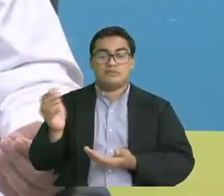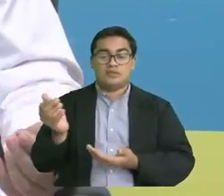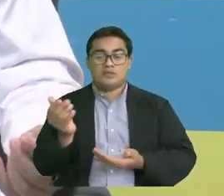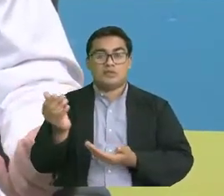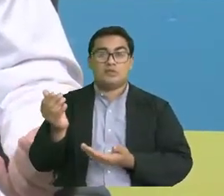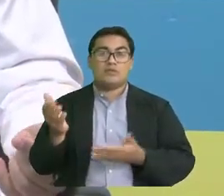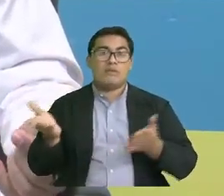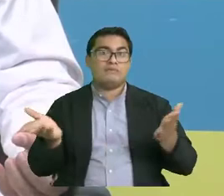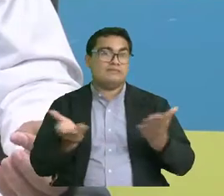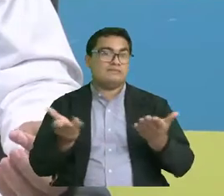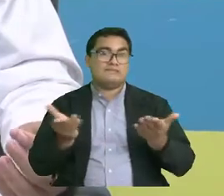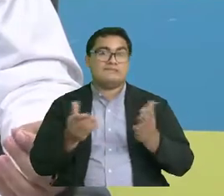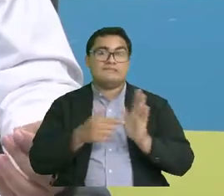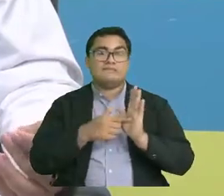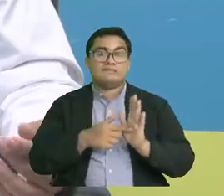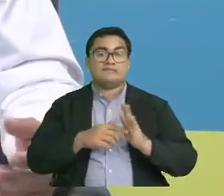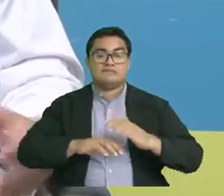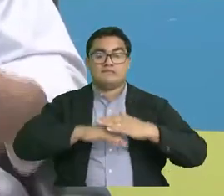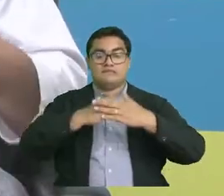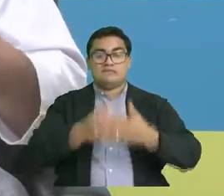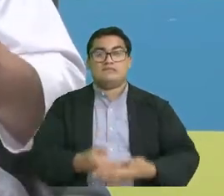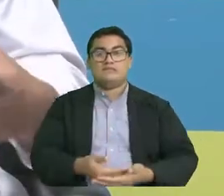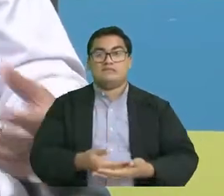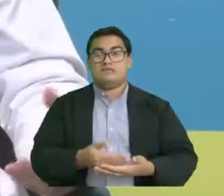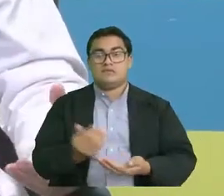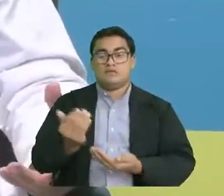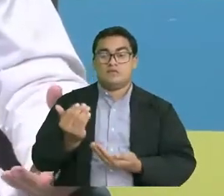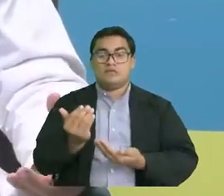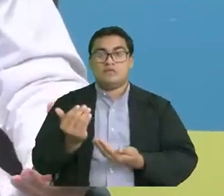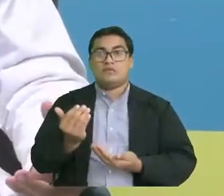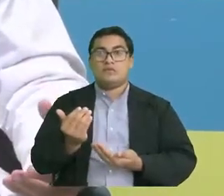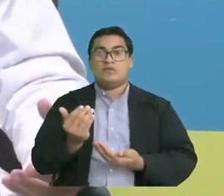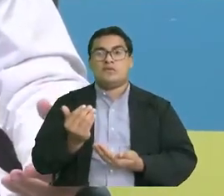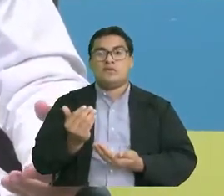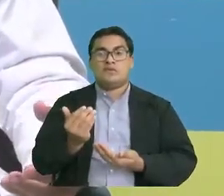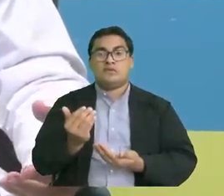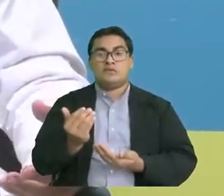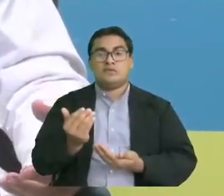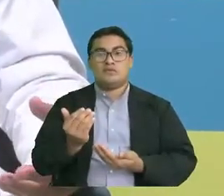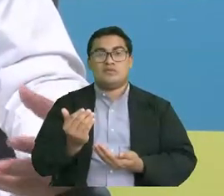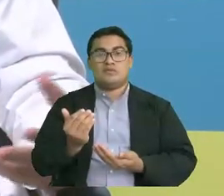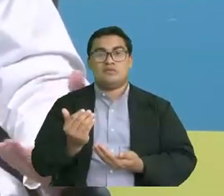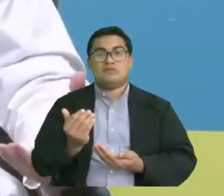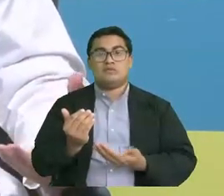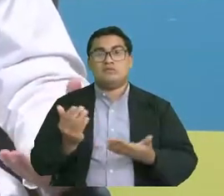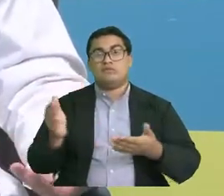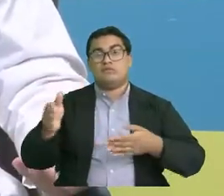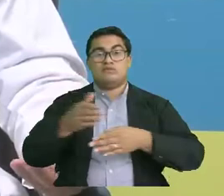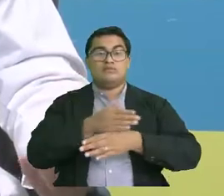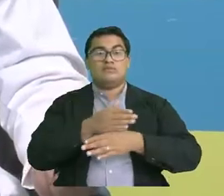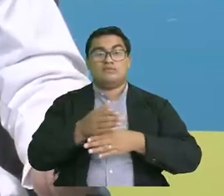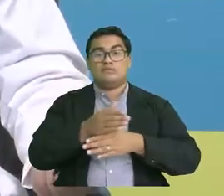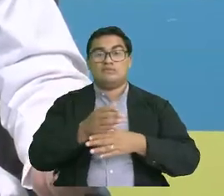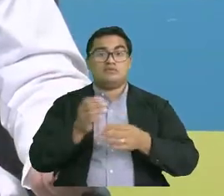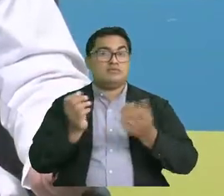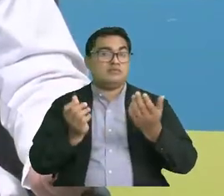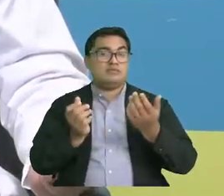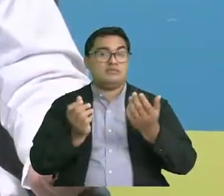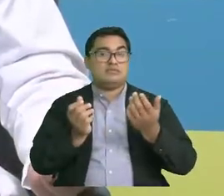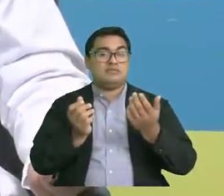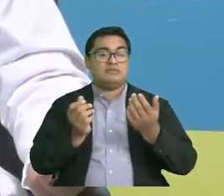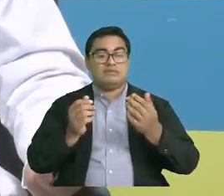Así es. Sabemos que la forma ovoidea del útero hace que el niño adopte ciertas posturas